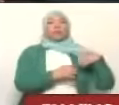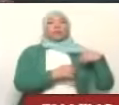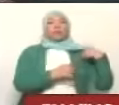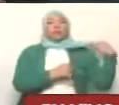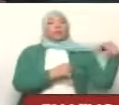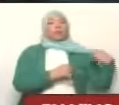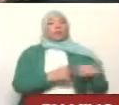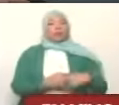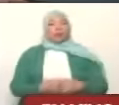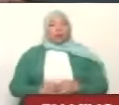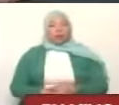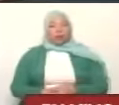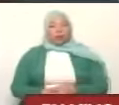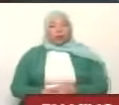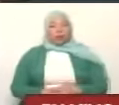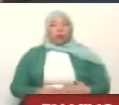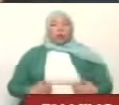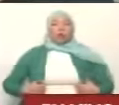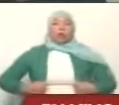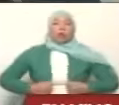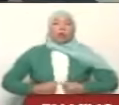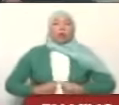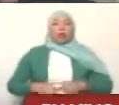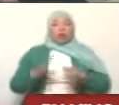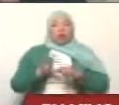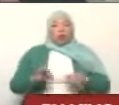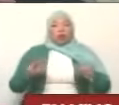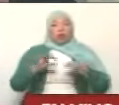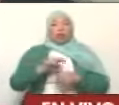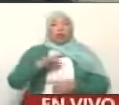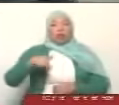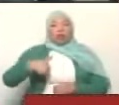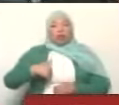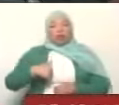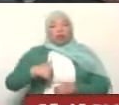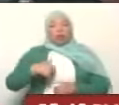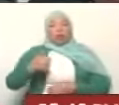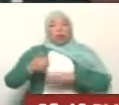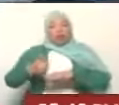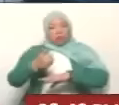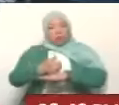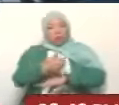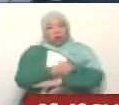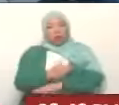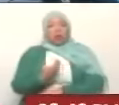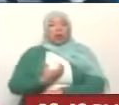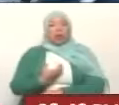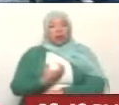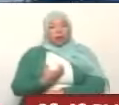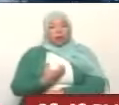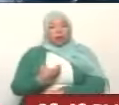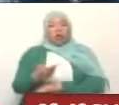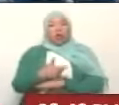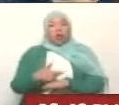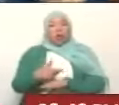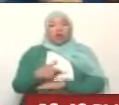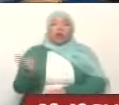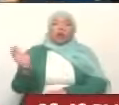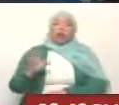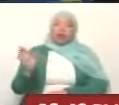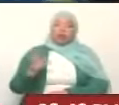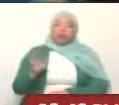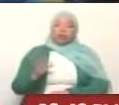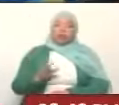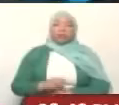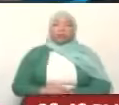Andando siempre en consejos comunales, en comuna, junto con el pueblo, las autoridades, la alcaldía, el gobierno de Caracas, los